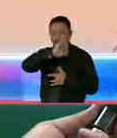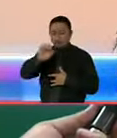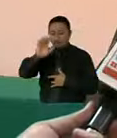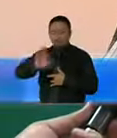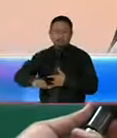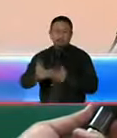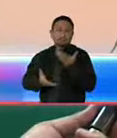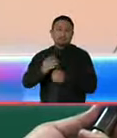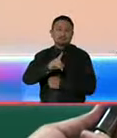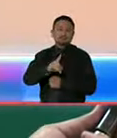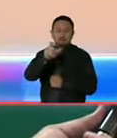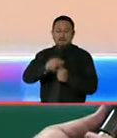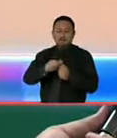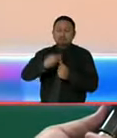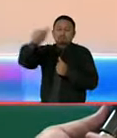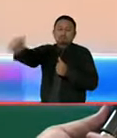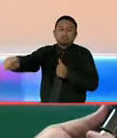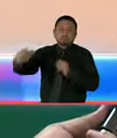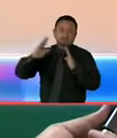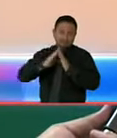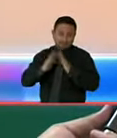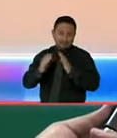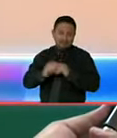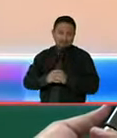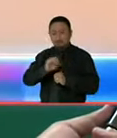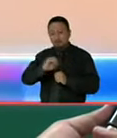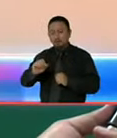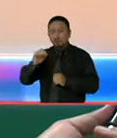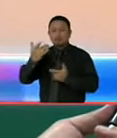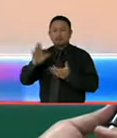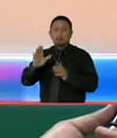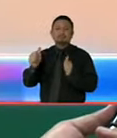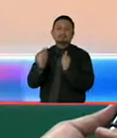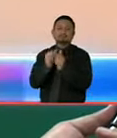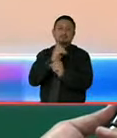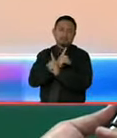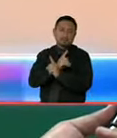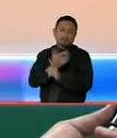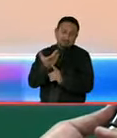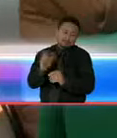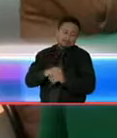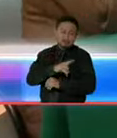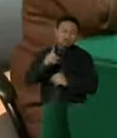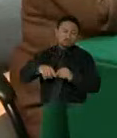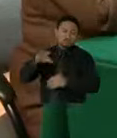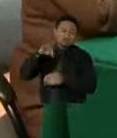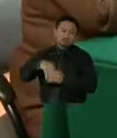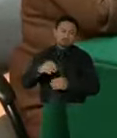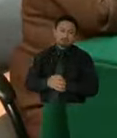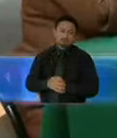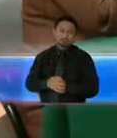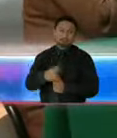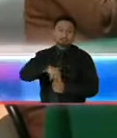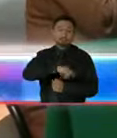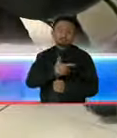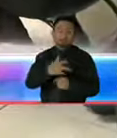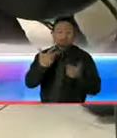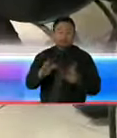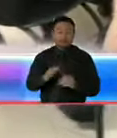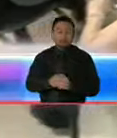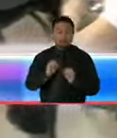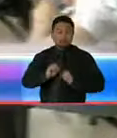discapacidad, áreas rurales, principalmente lugares muy lejanos que a veces no tienen el acceso al voto. Se plantean campañas a fin